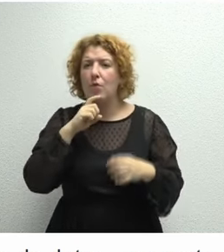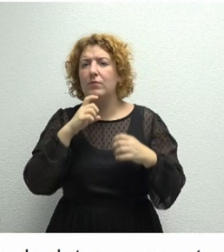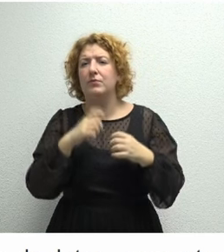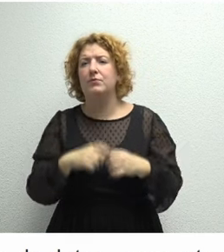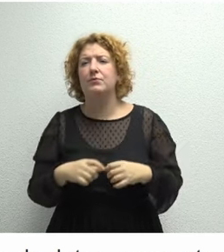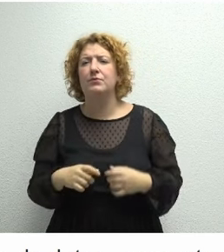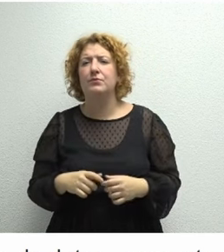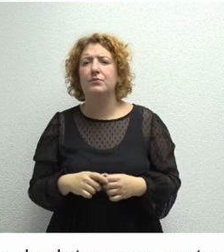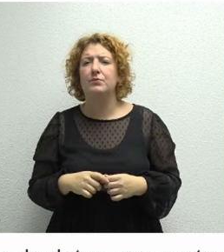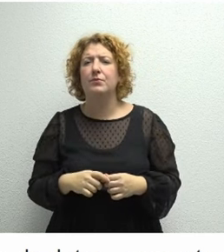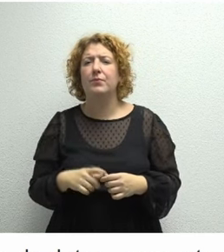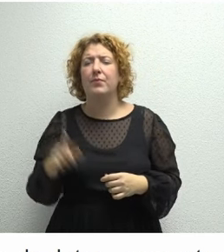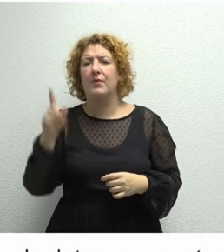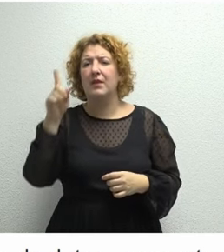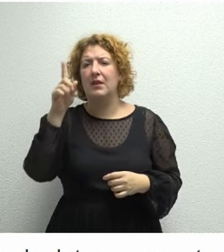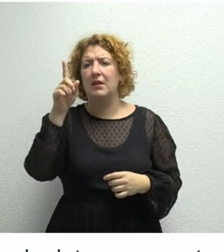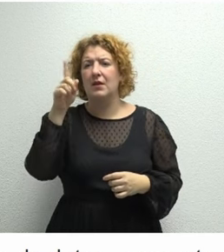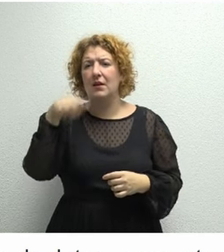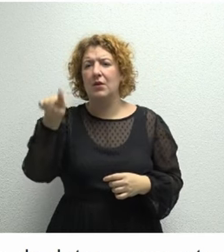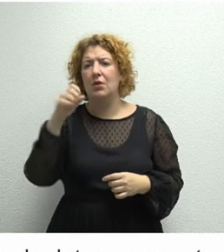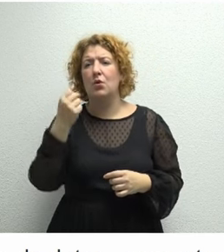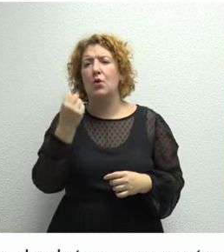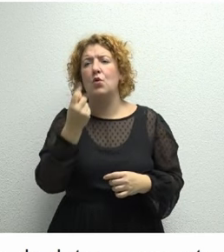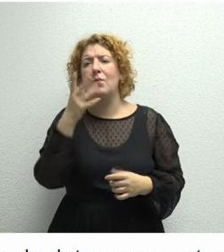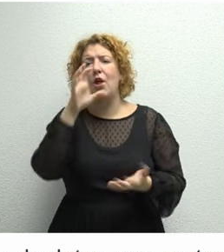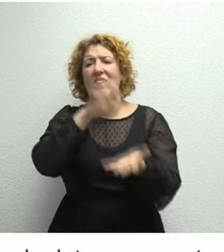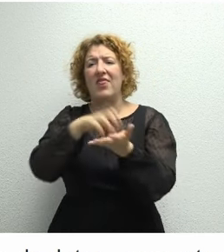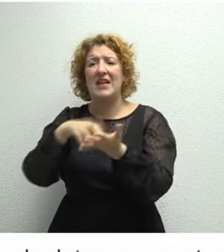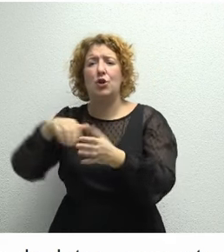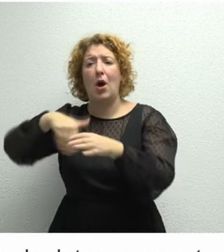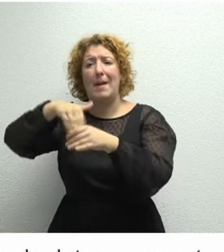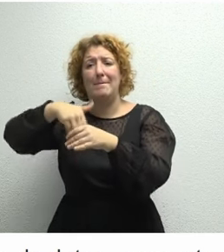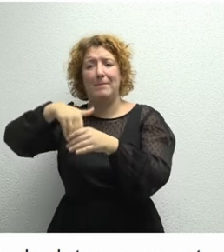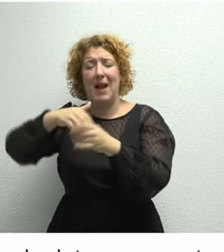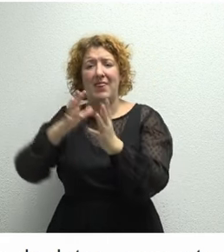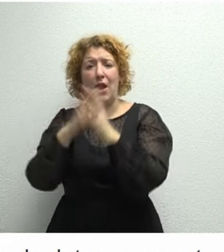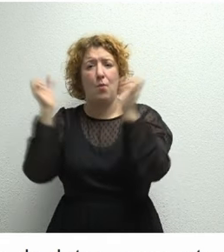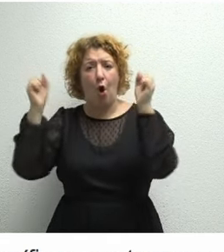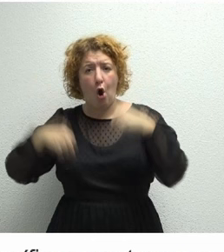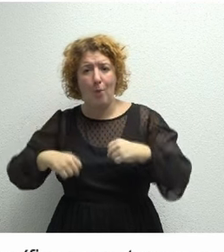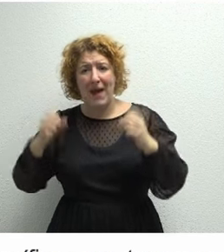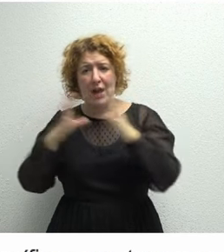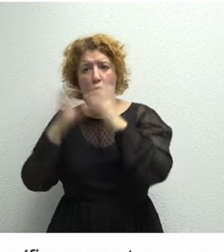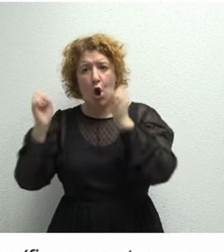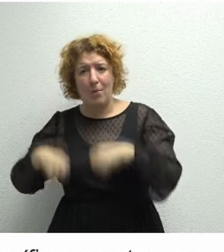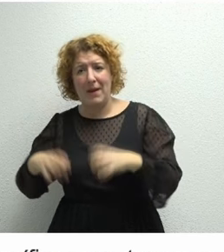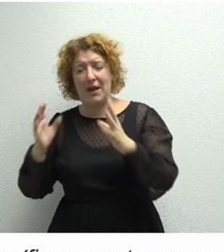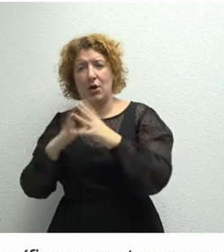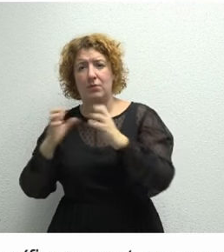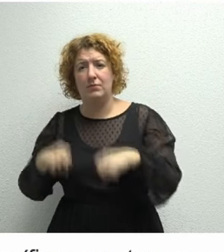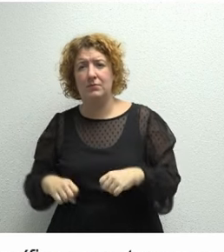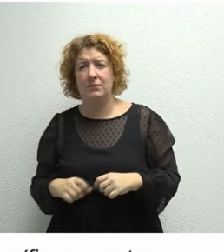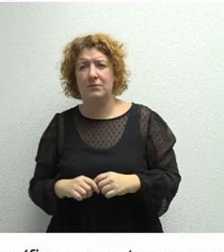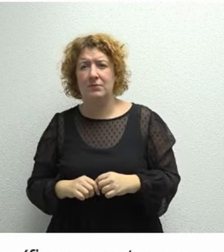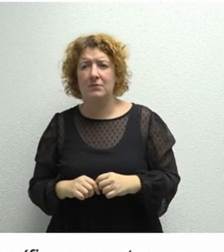primero lo que sale en redondito es el número de centros o el número de plazas que tenemos con conveniadas las personas la manita eh significa